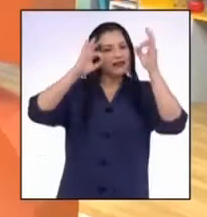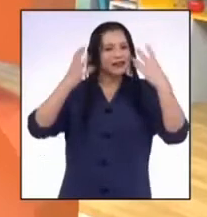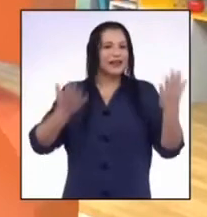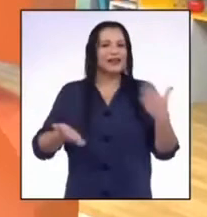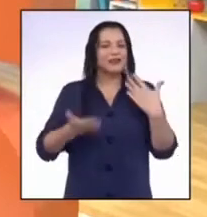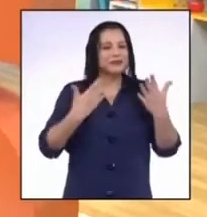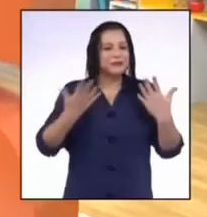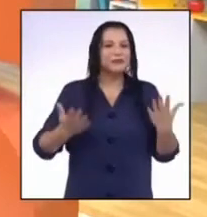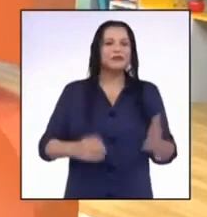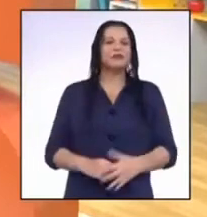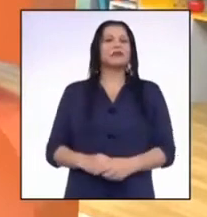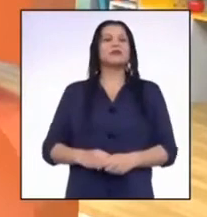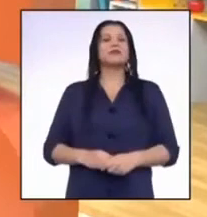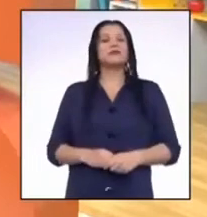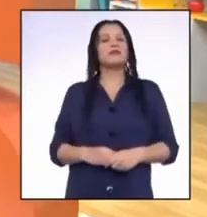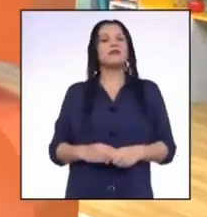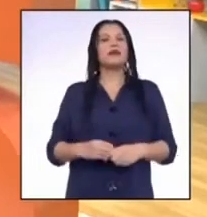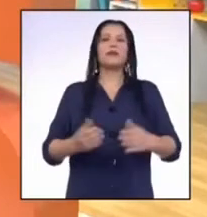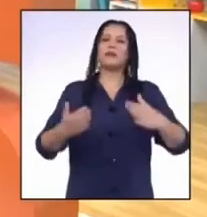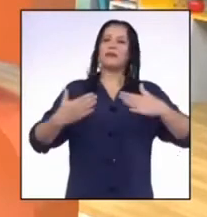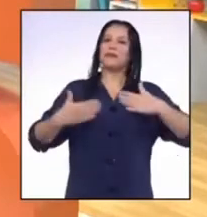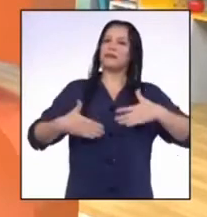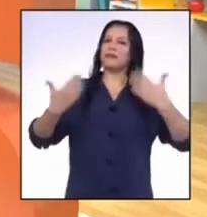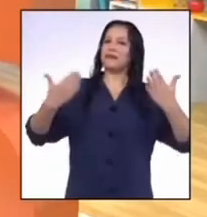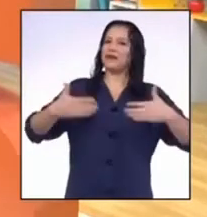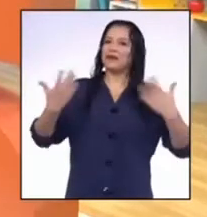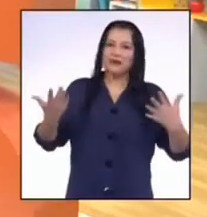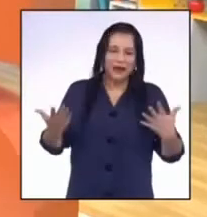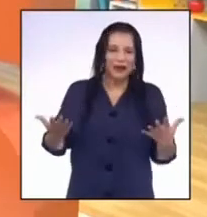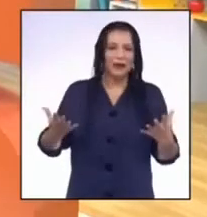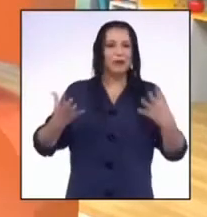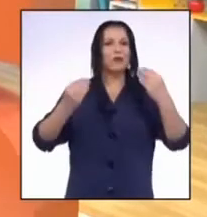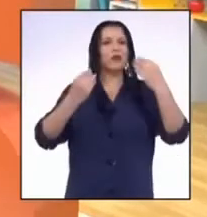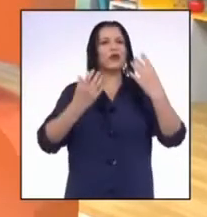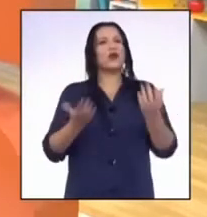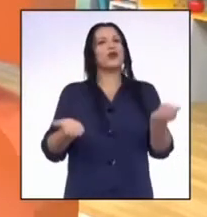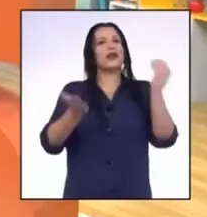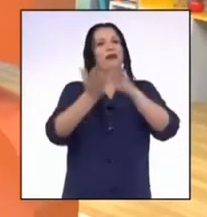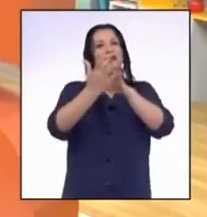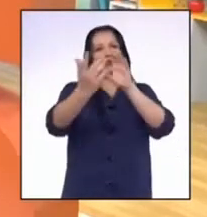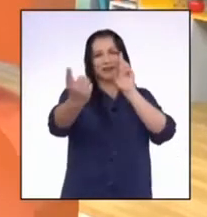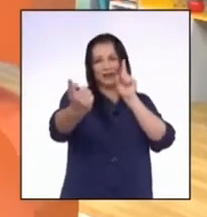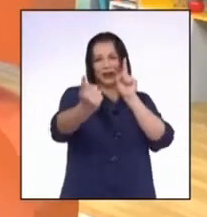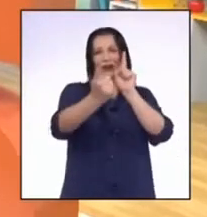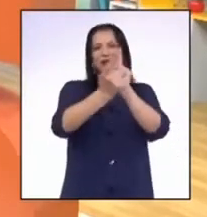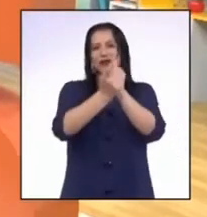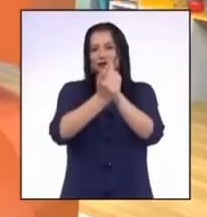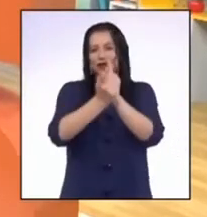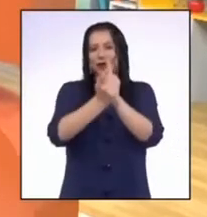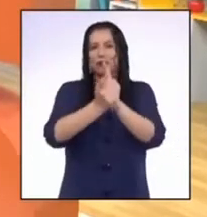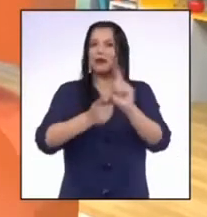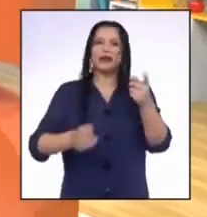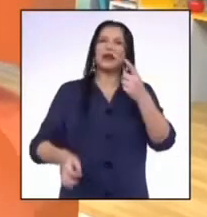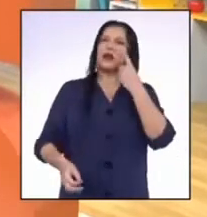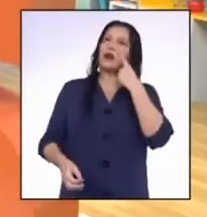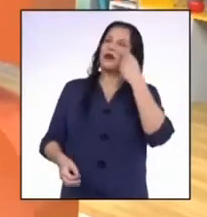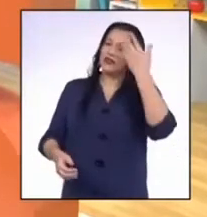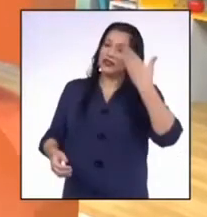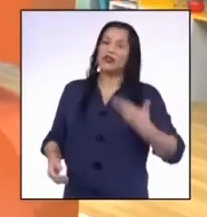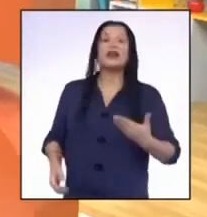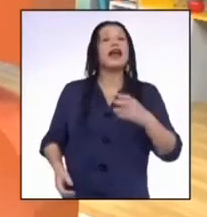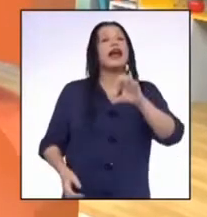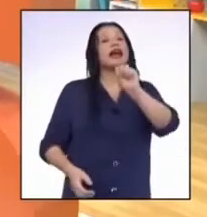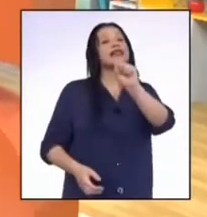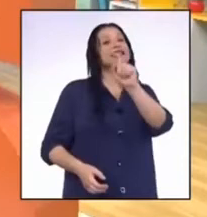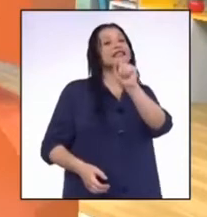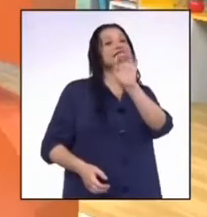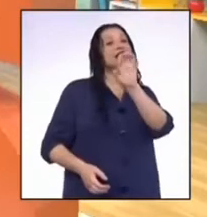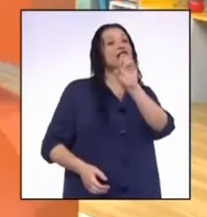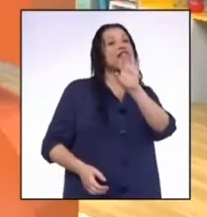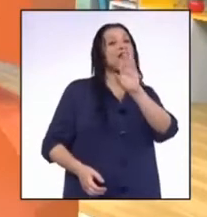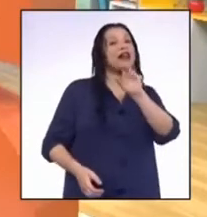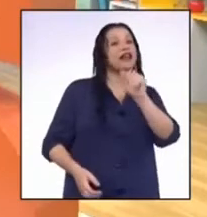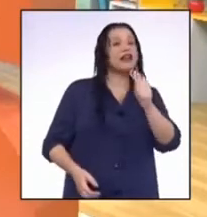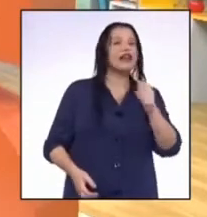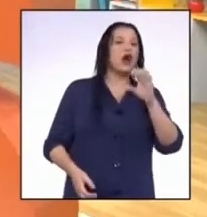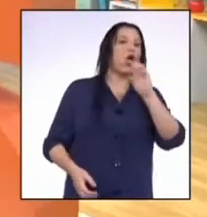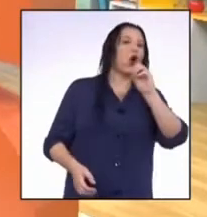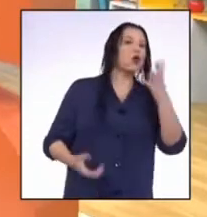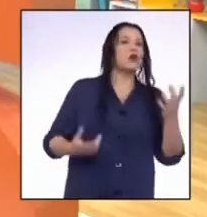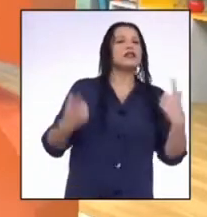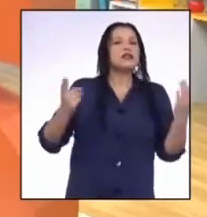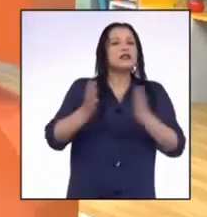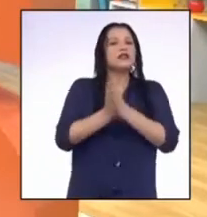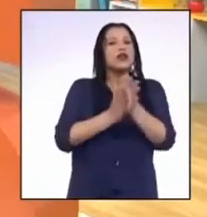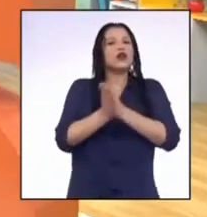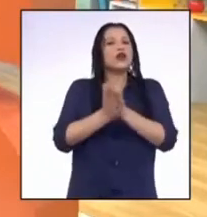distraídos. Dios mío, bueno, me alegra mucho que nos volvamos a encontrar. Para quienes no me conocen, soy Stephanie Orue y estoy